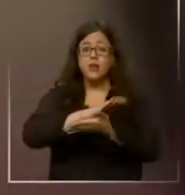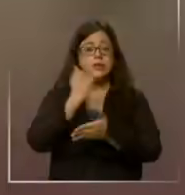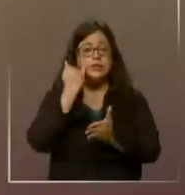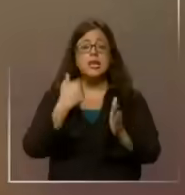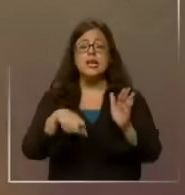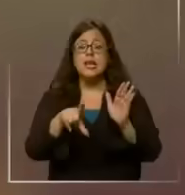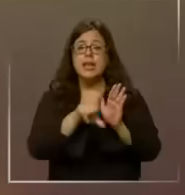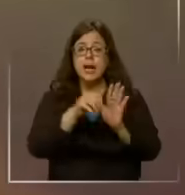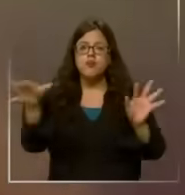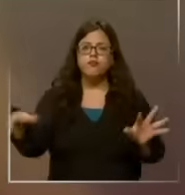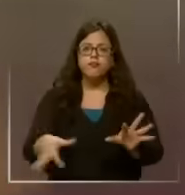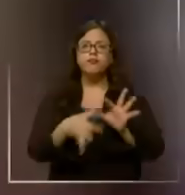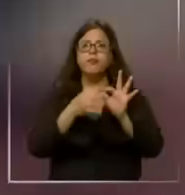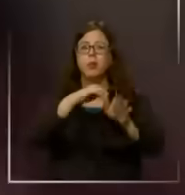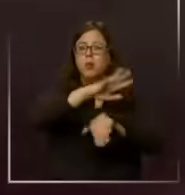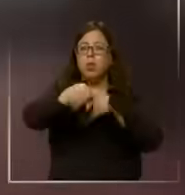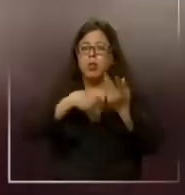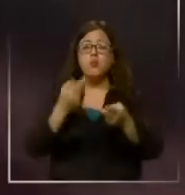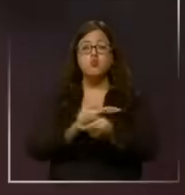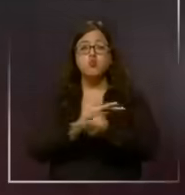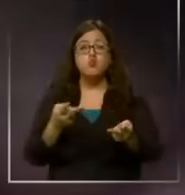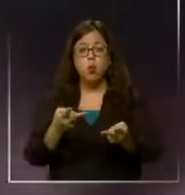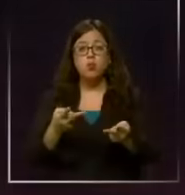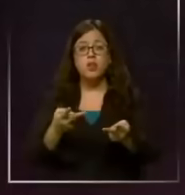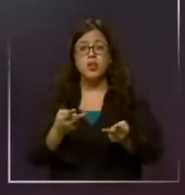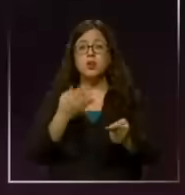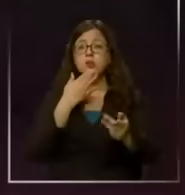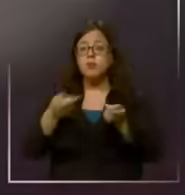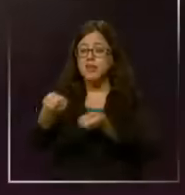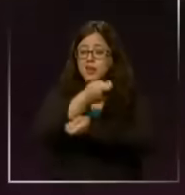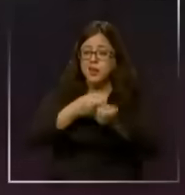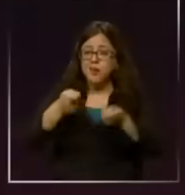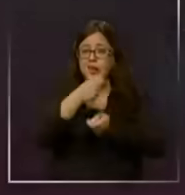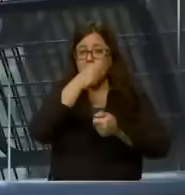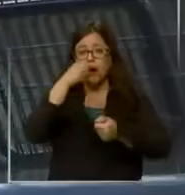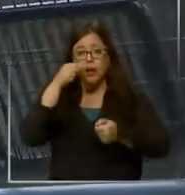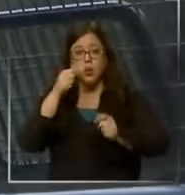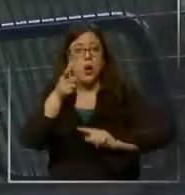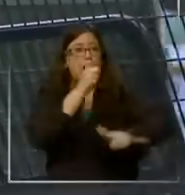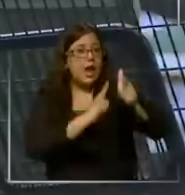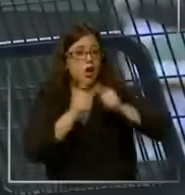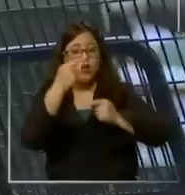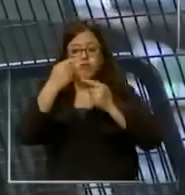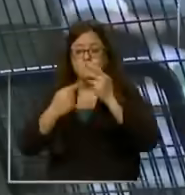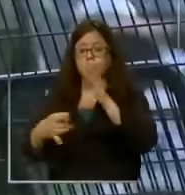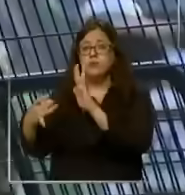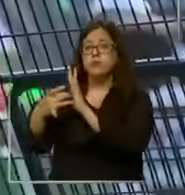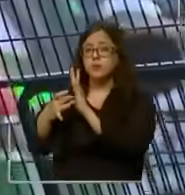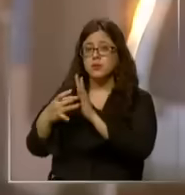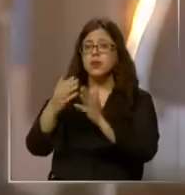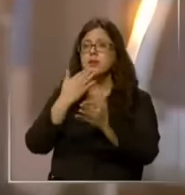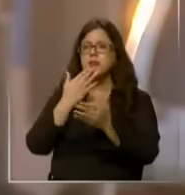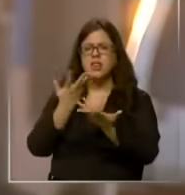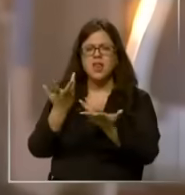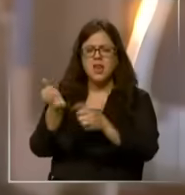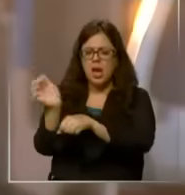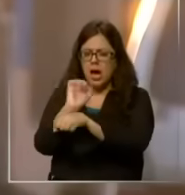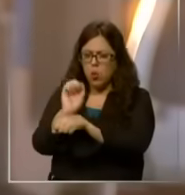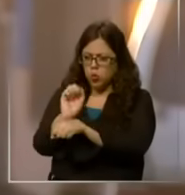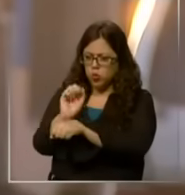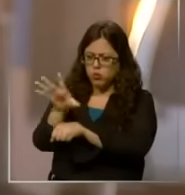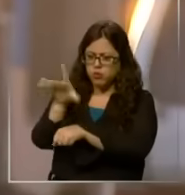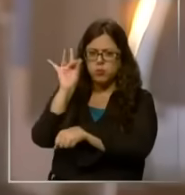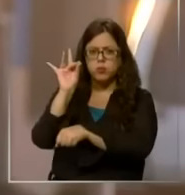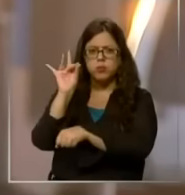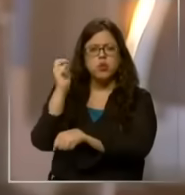clandestinas asociadas a desórdenes públicos, venta ilegal de alcohol, drogas y también otros delitos, como vehículos encontrados que tenían encargo